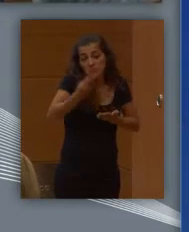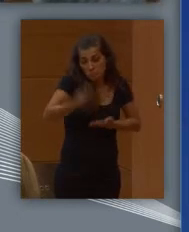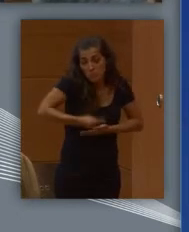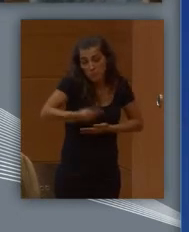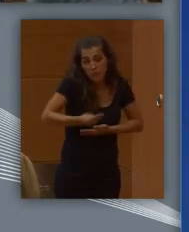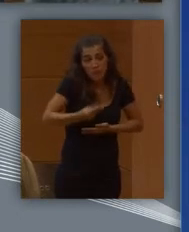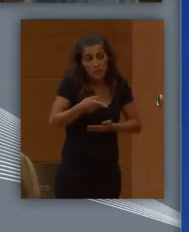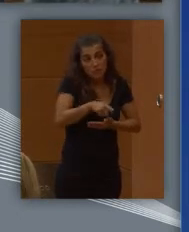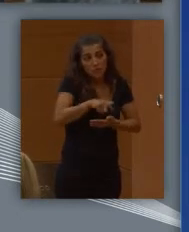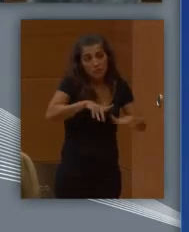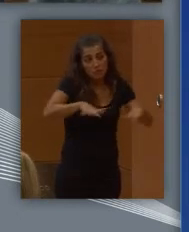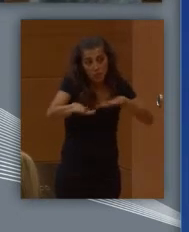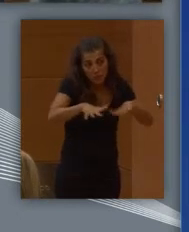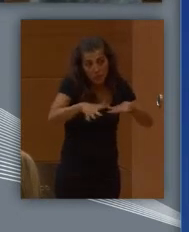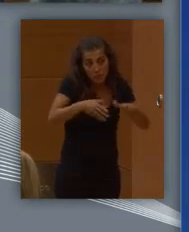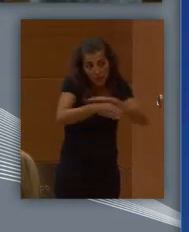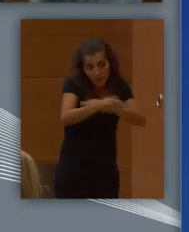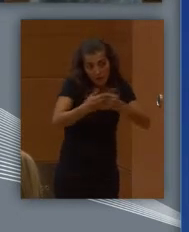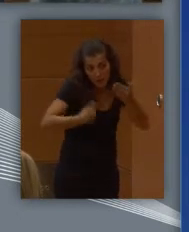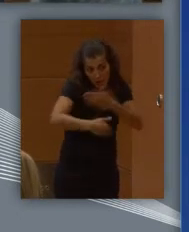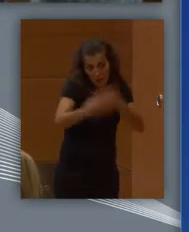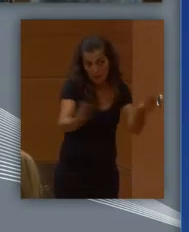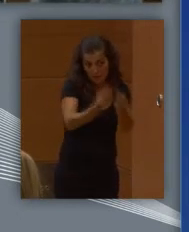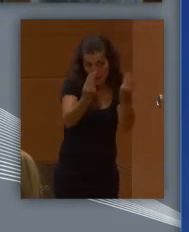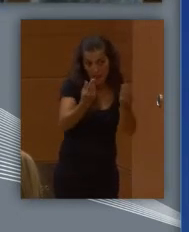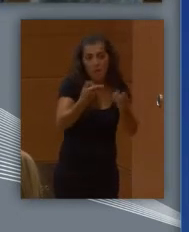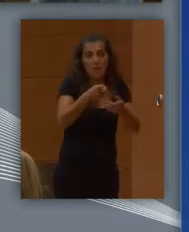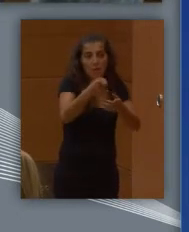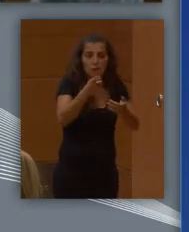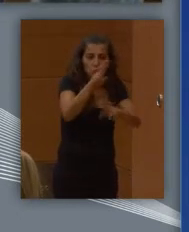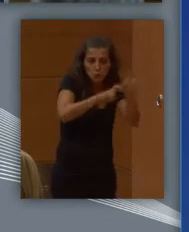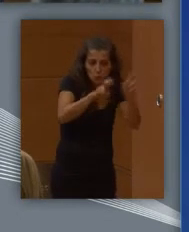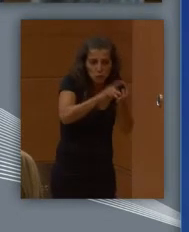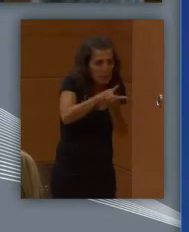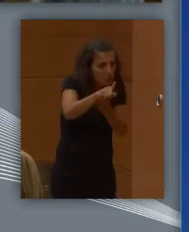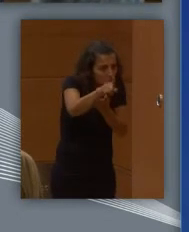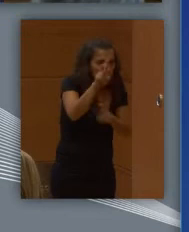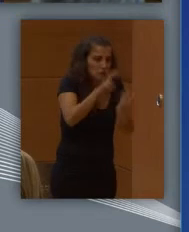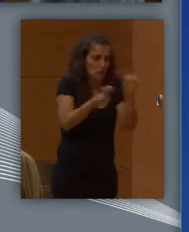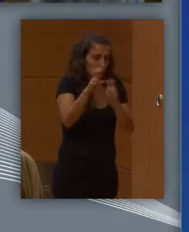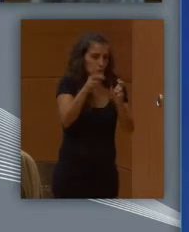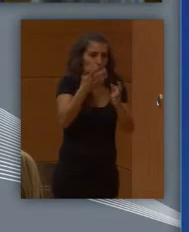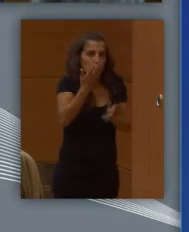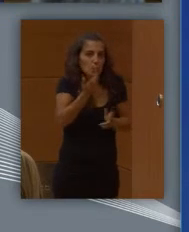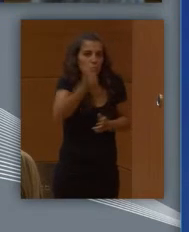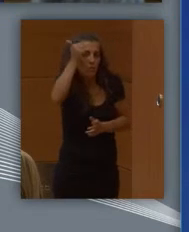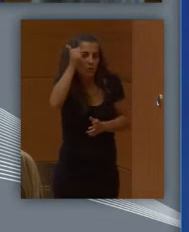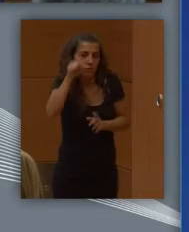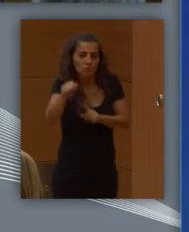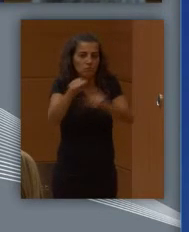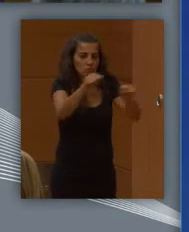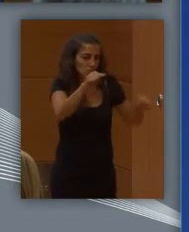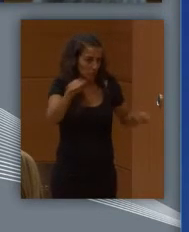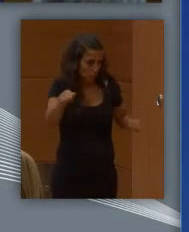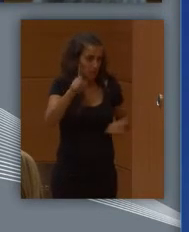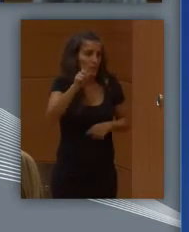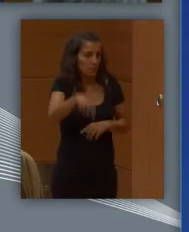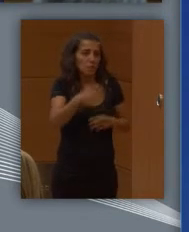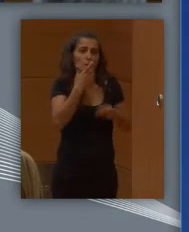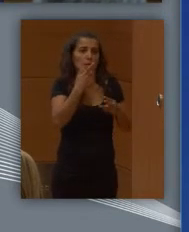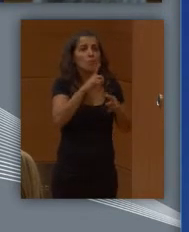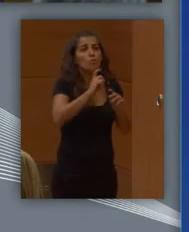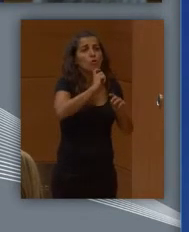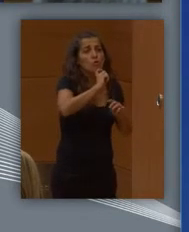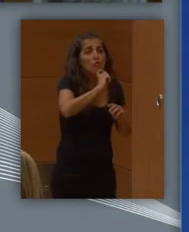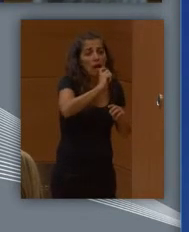puedes configurarte tus paradas, tus favoritos, calcular tus rutas, incluso que te avise la empresa si tienes alguna incidencia en tus